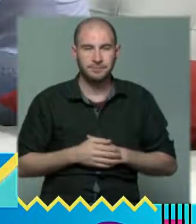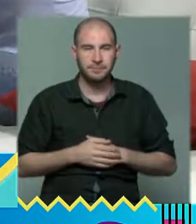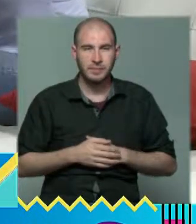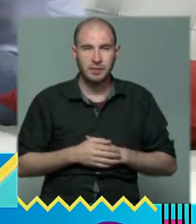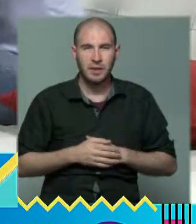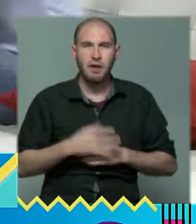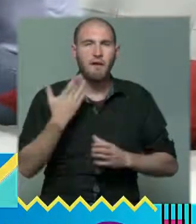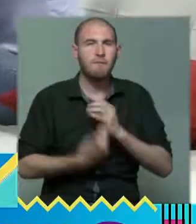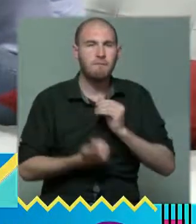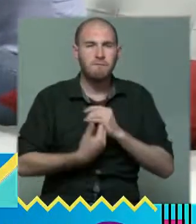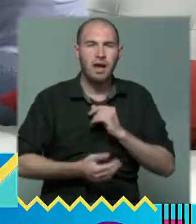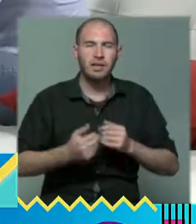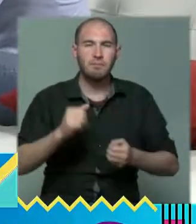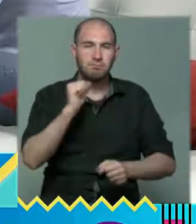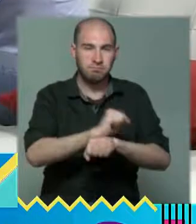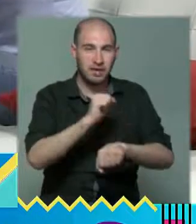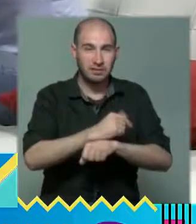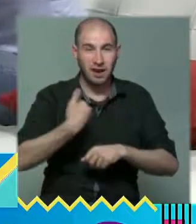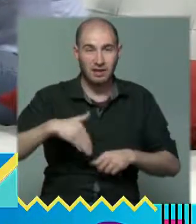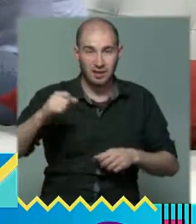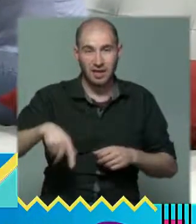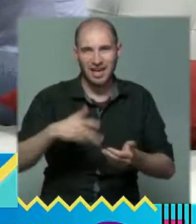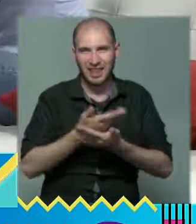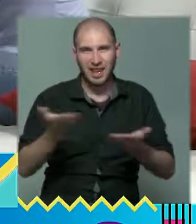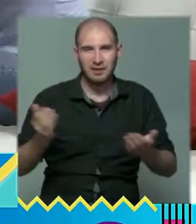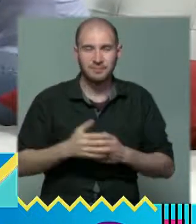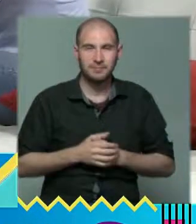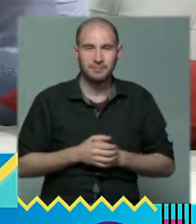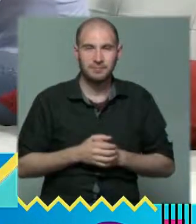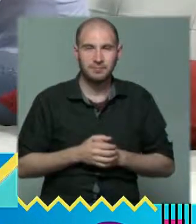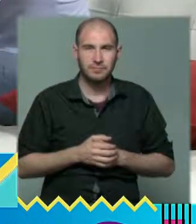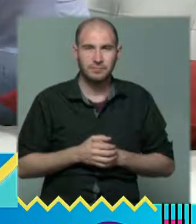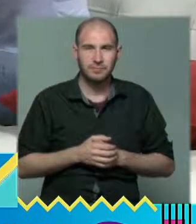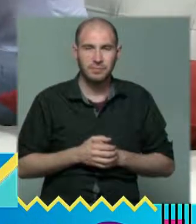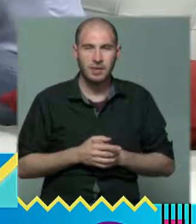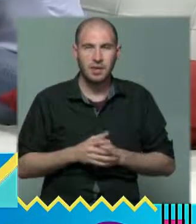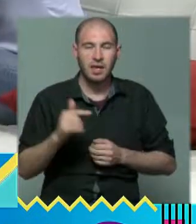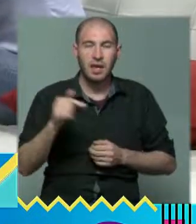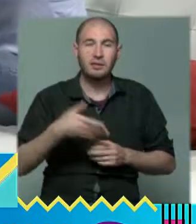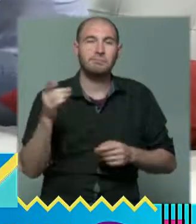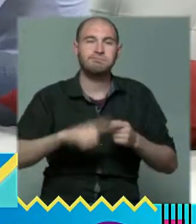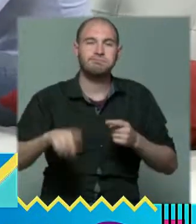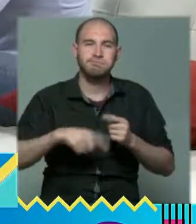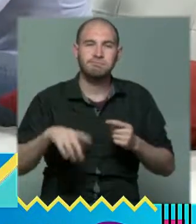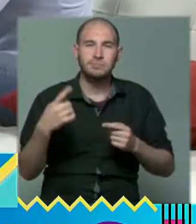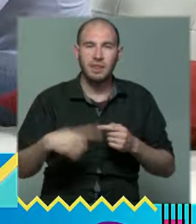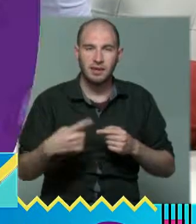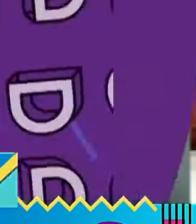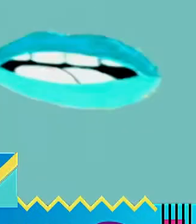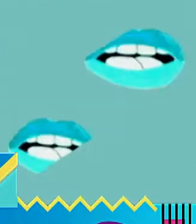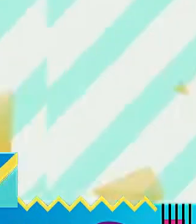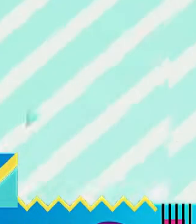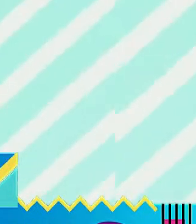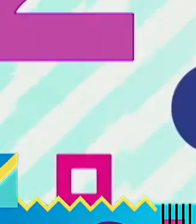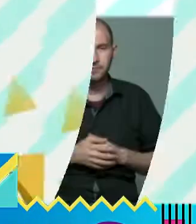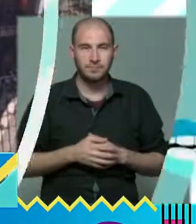los fracasos del servicio penitenciario argentino en general tienen que ver, y la reincidencia tienen que ver con esta imposibilidad